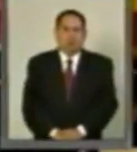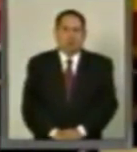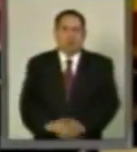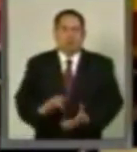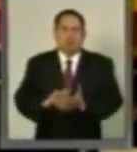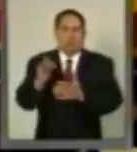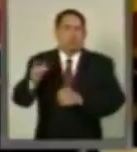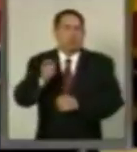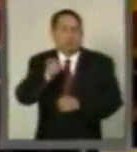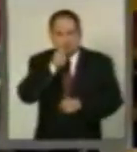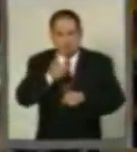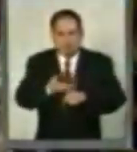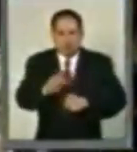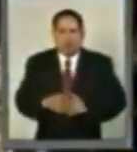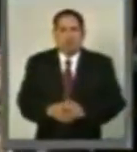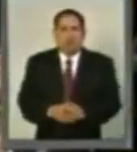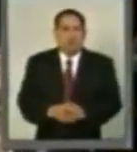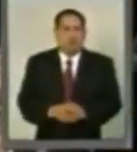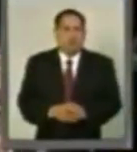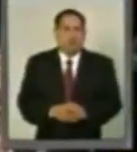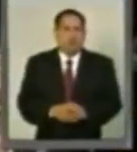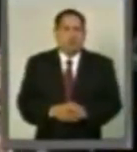Muchas gracias, secretario.